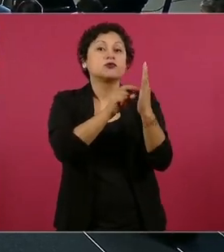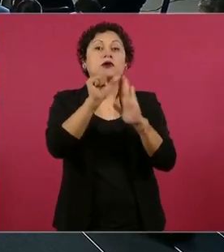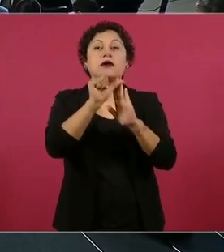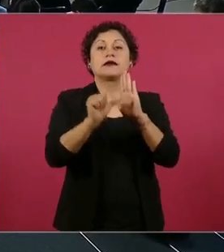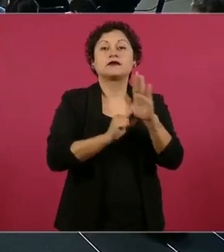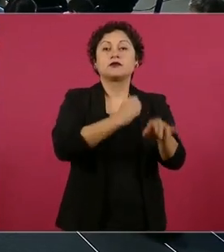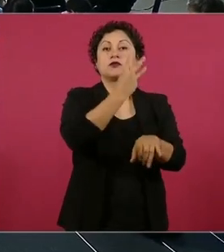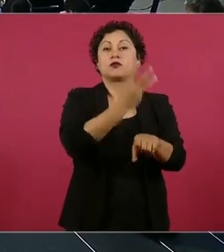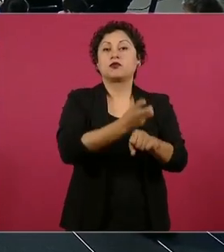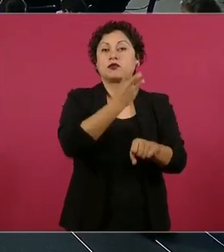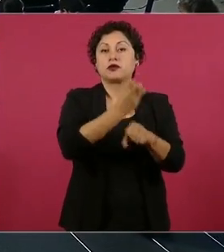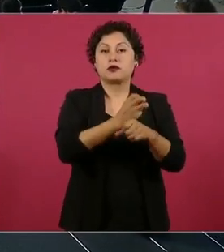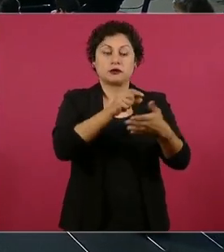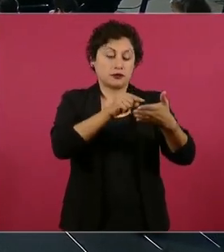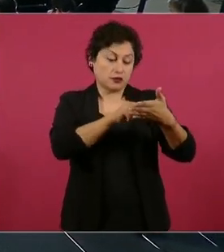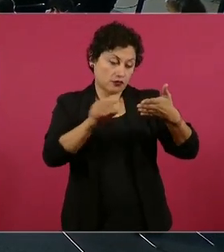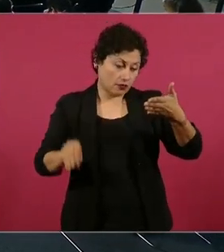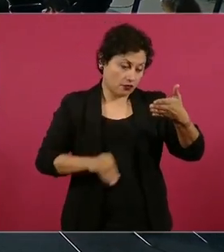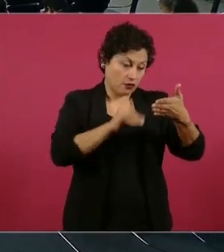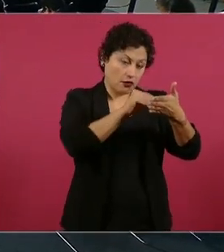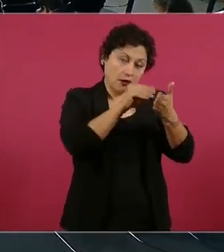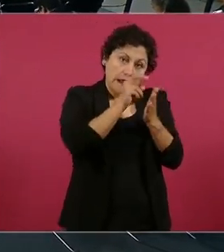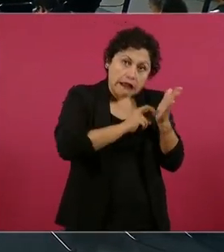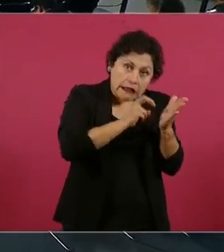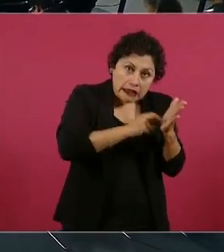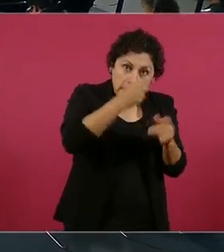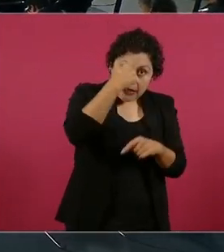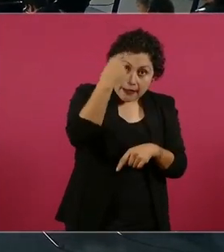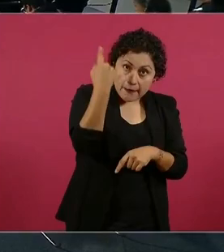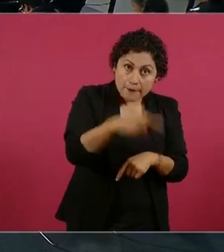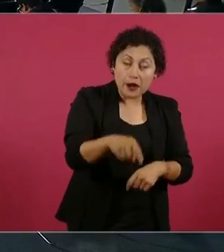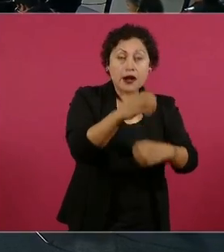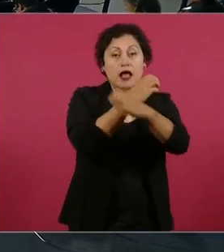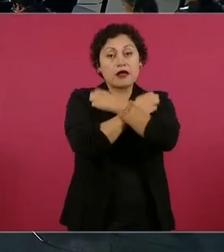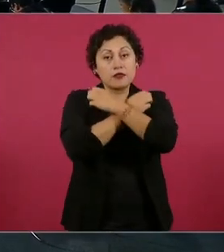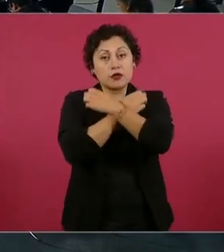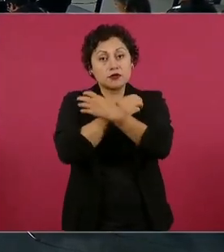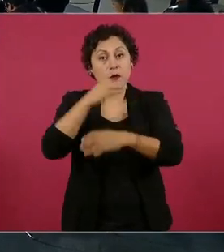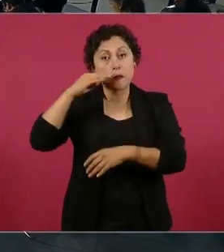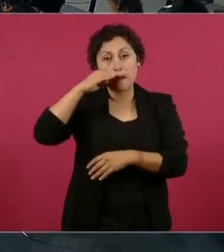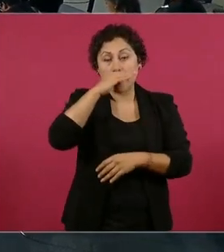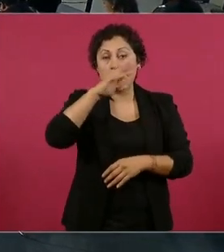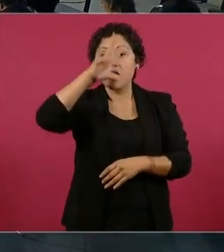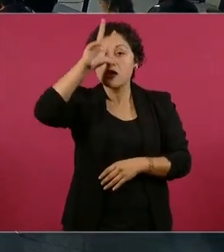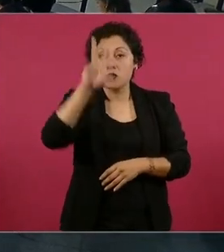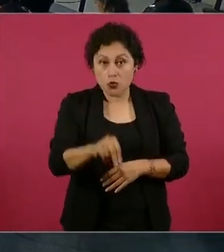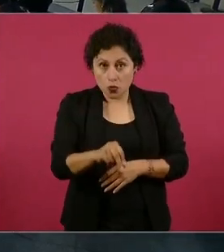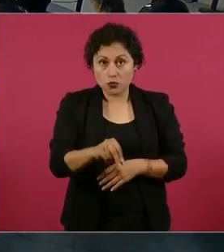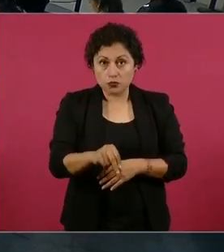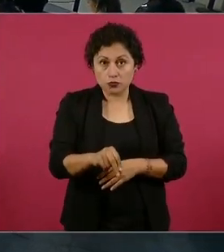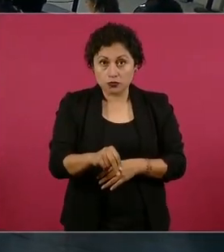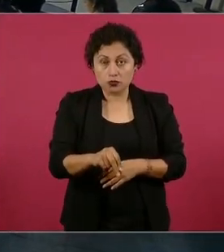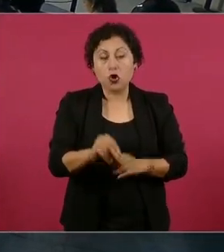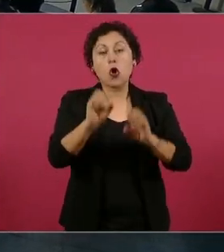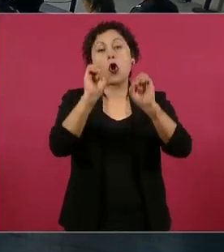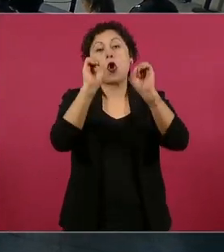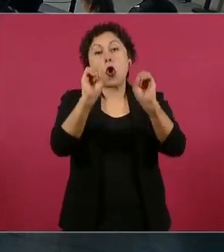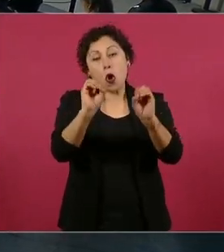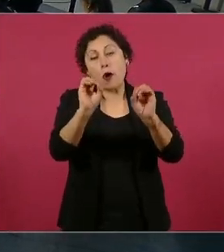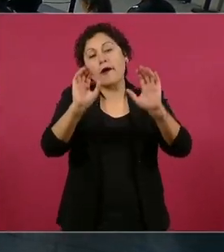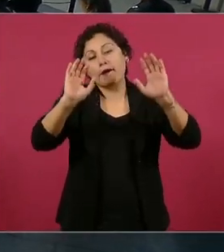gratuita o no, para que la educación fuese gratuita